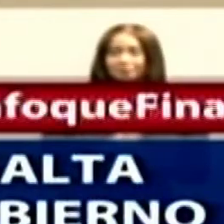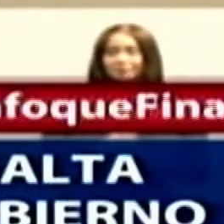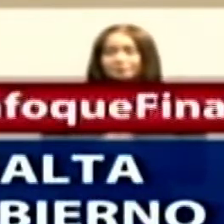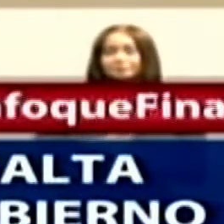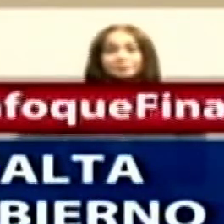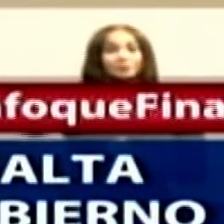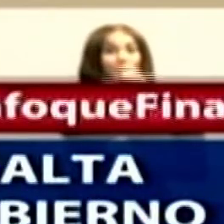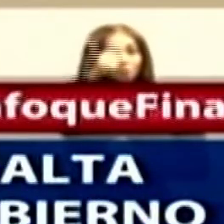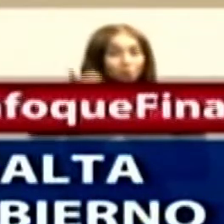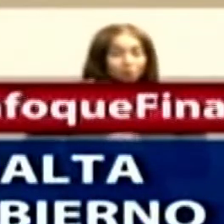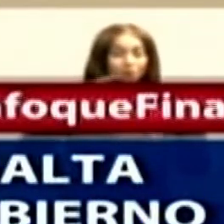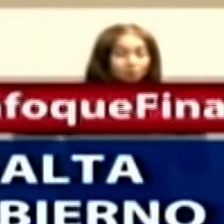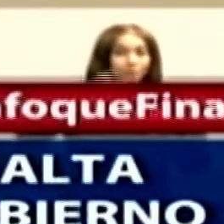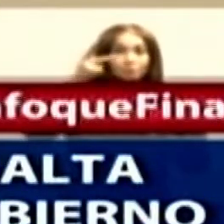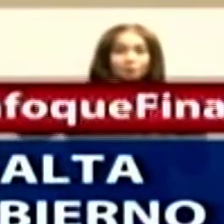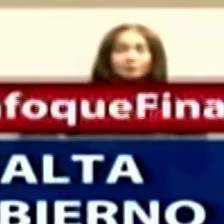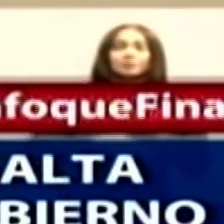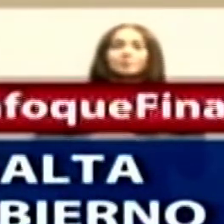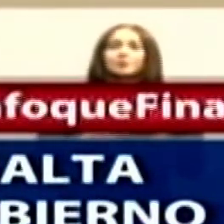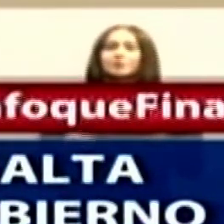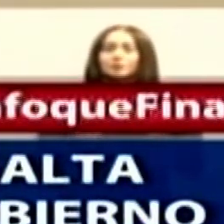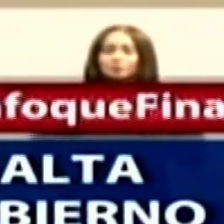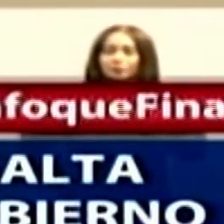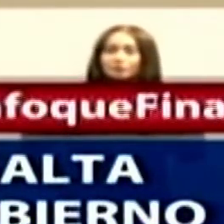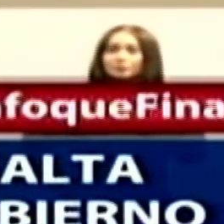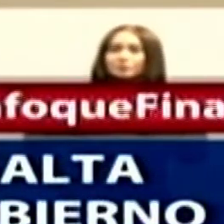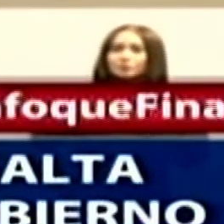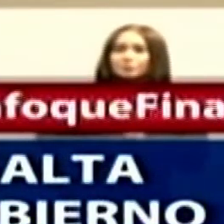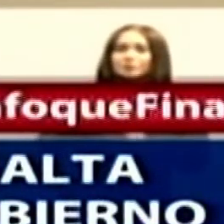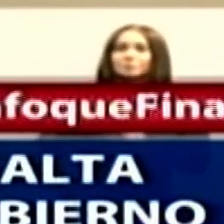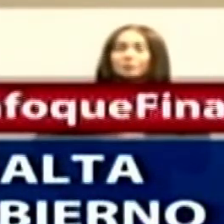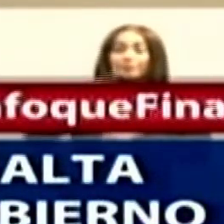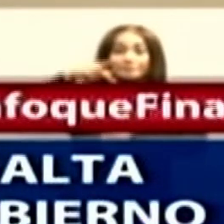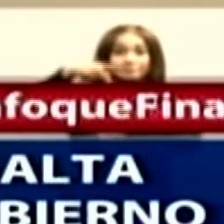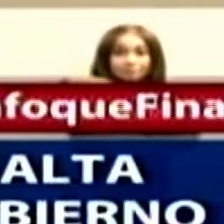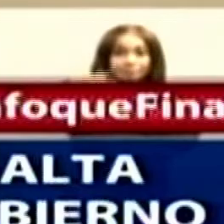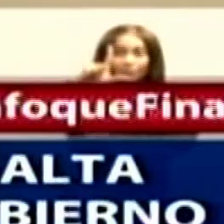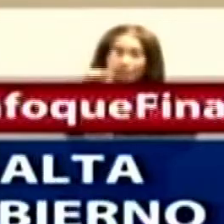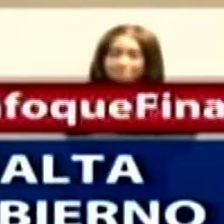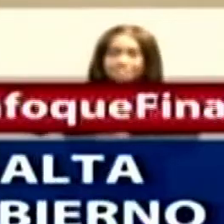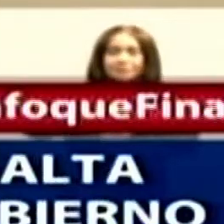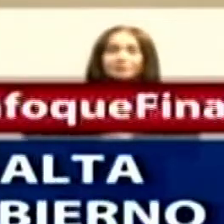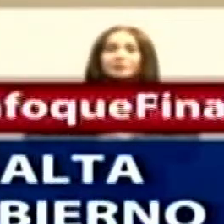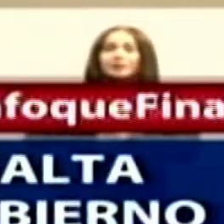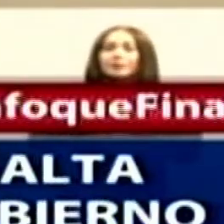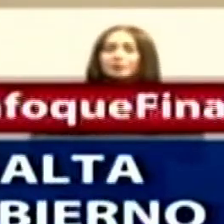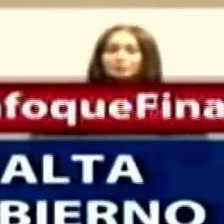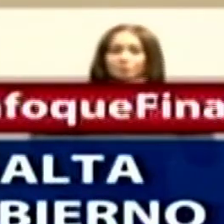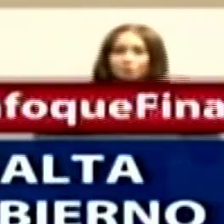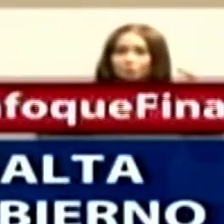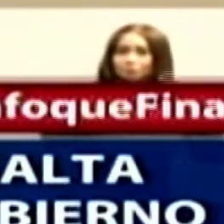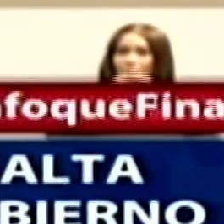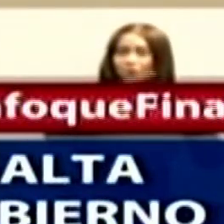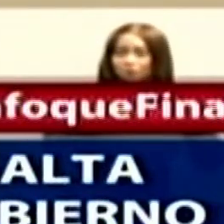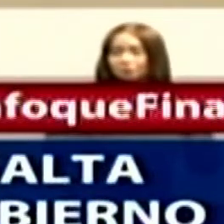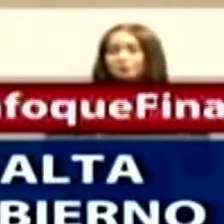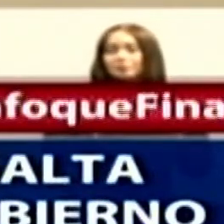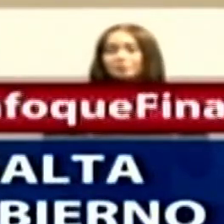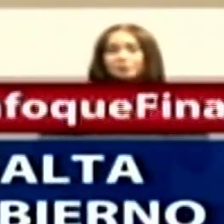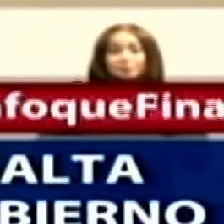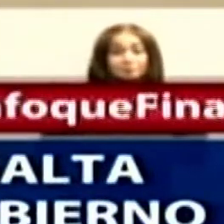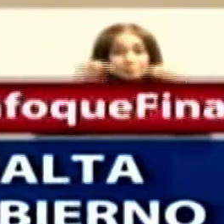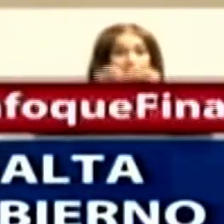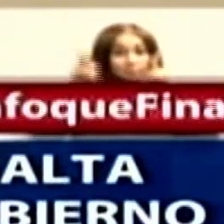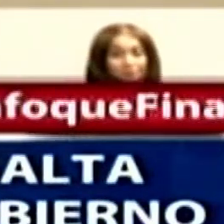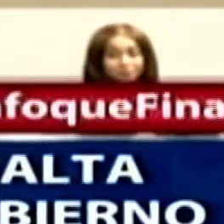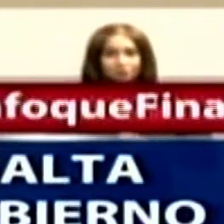siempre respetando nuestro medio ambiente. Para impulsar el campo, colocamos a través del Banco Agrícola 5,000 millones en